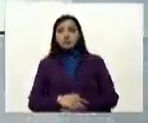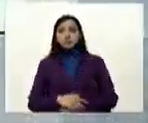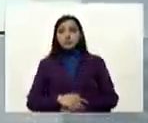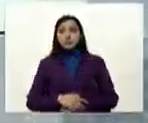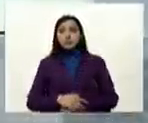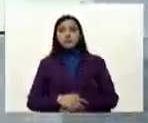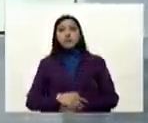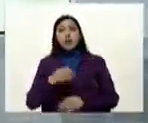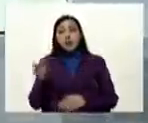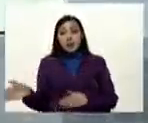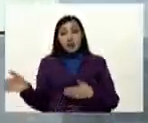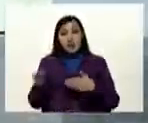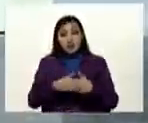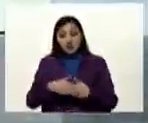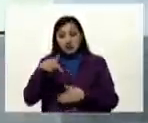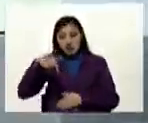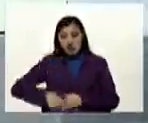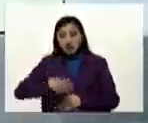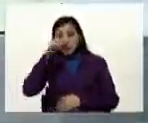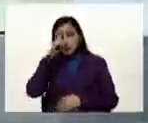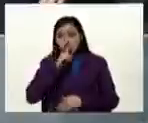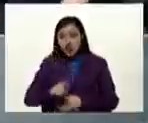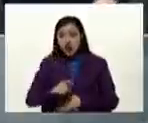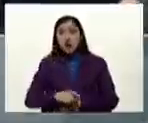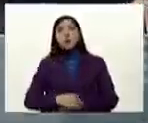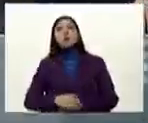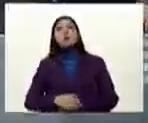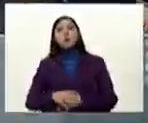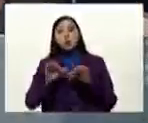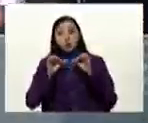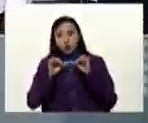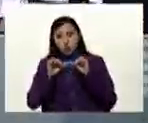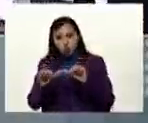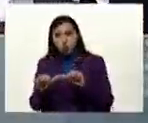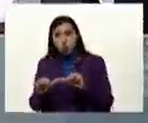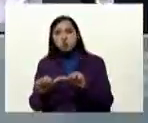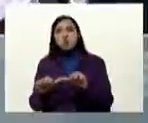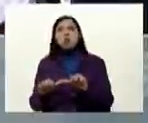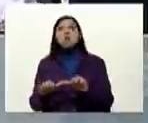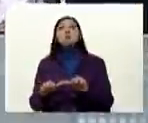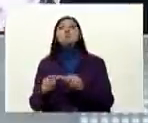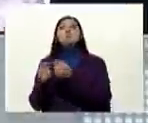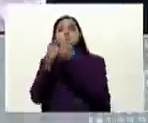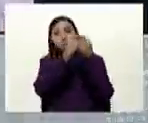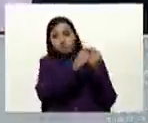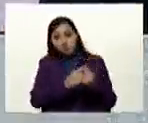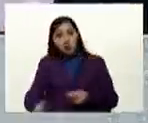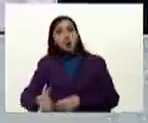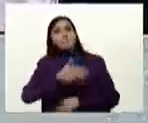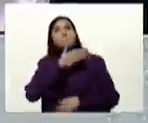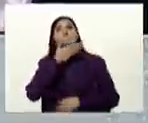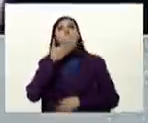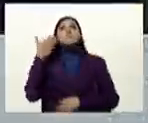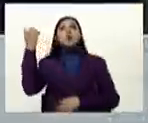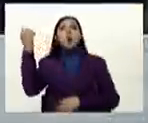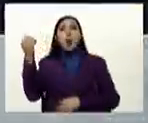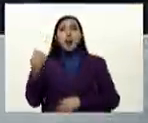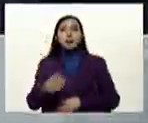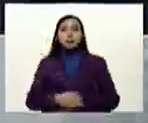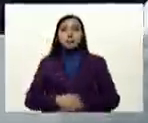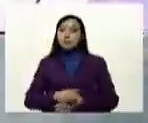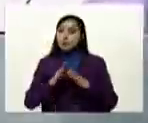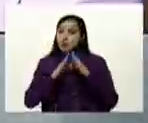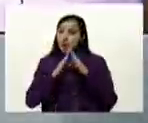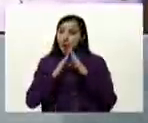año, octubre, noviembre, diciembre, sea la consolidación de esa recuperación económica que a